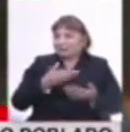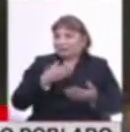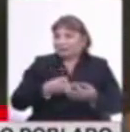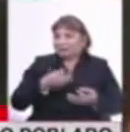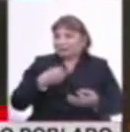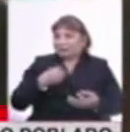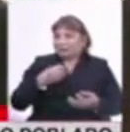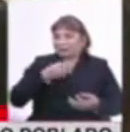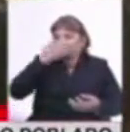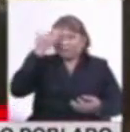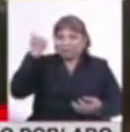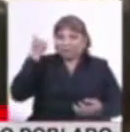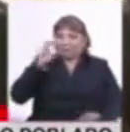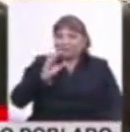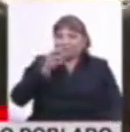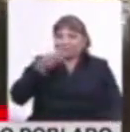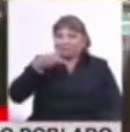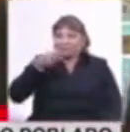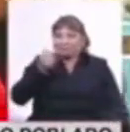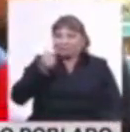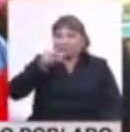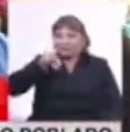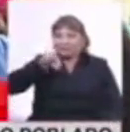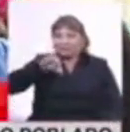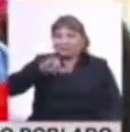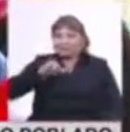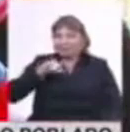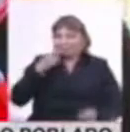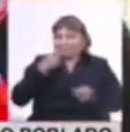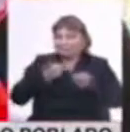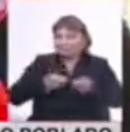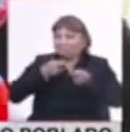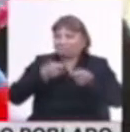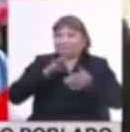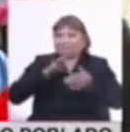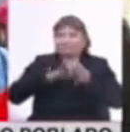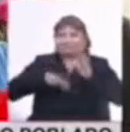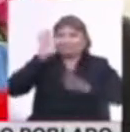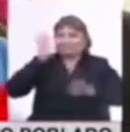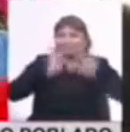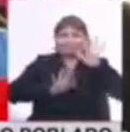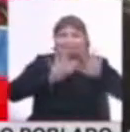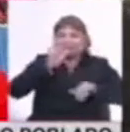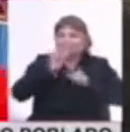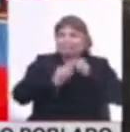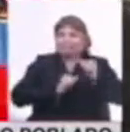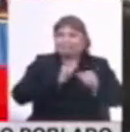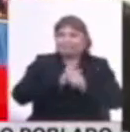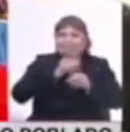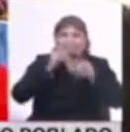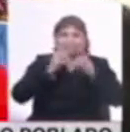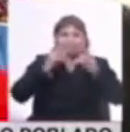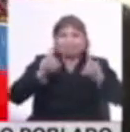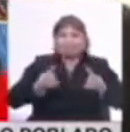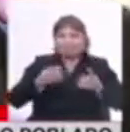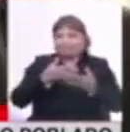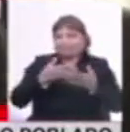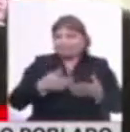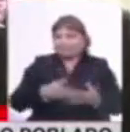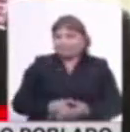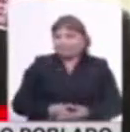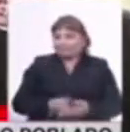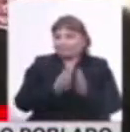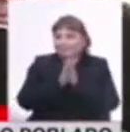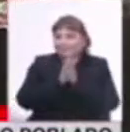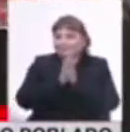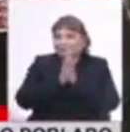pobladores, que eran pocos los que se dejaron engañar, porque muchos de ellos no estuvieron de acuerdo con que ella viniera, pero unos cuantos sí que creían